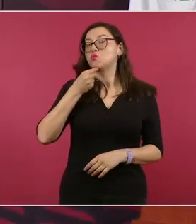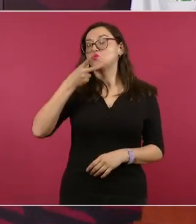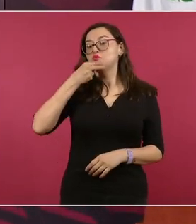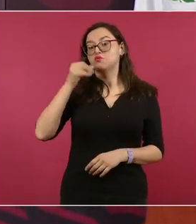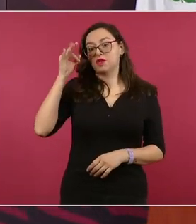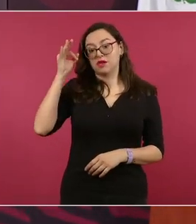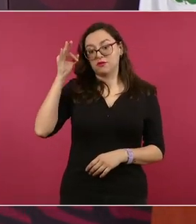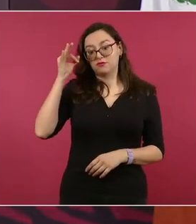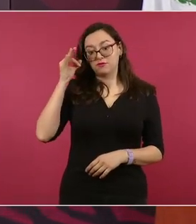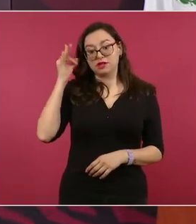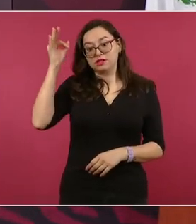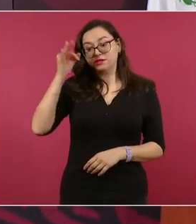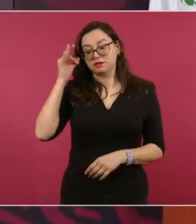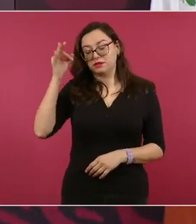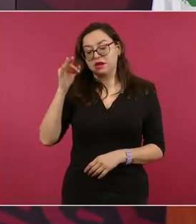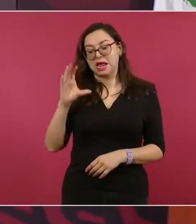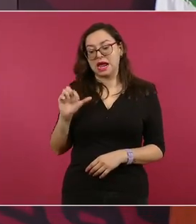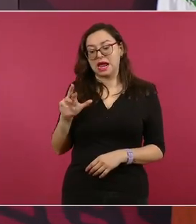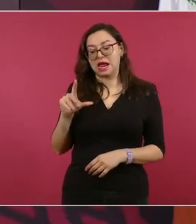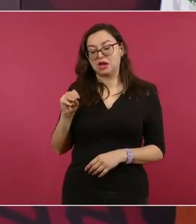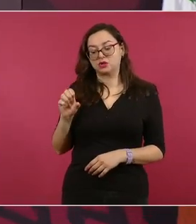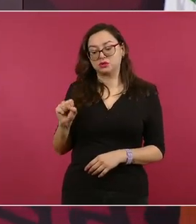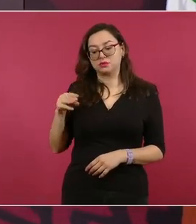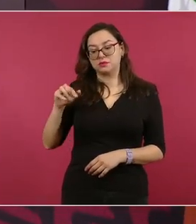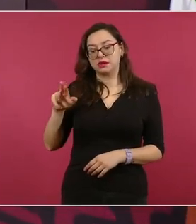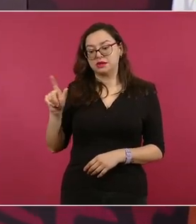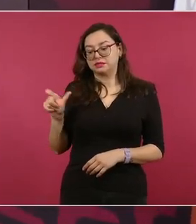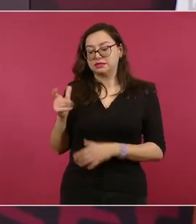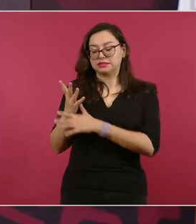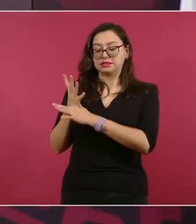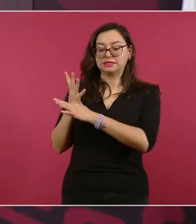su versión caricaturesca,